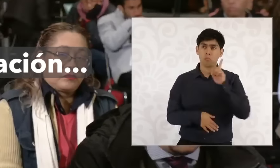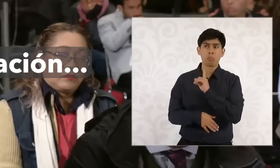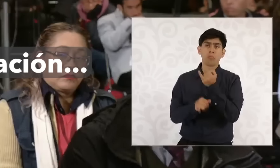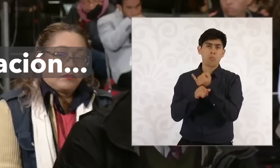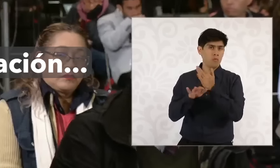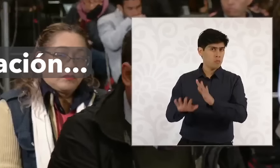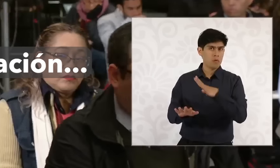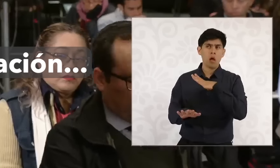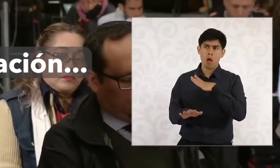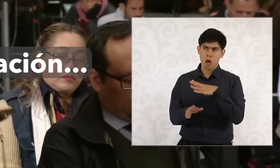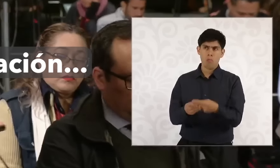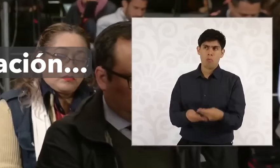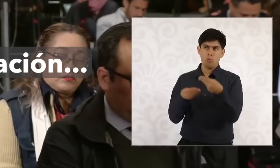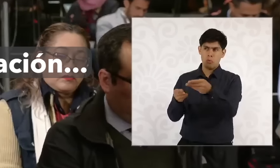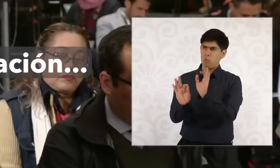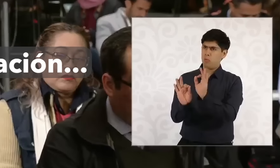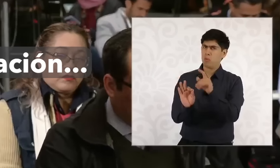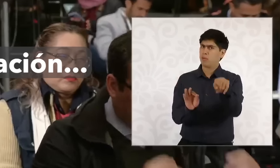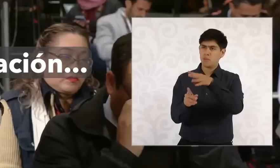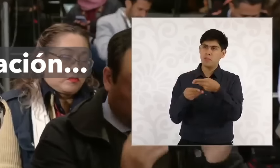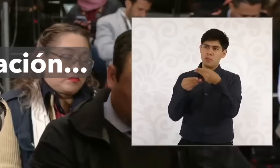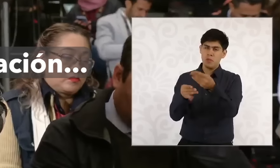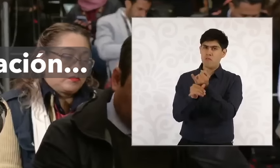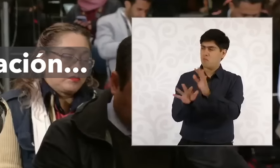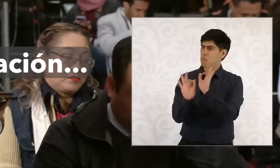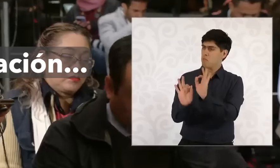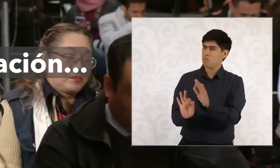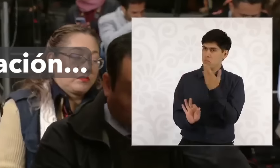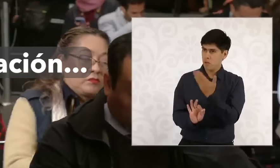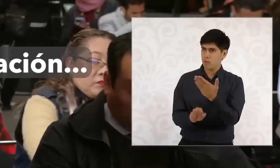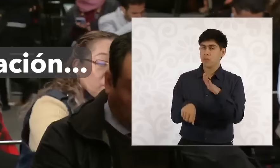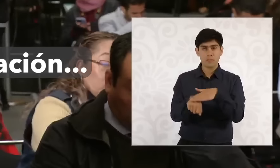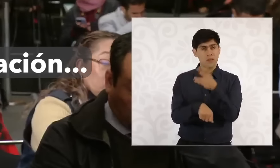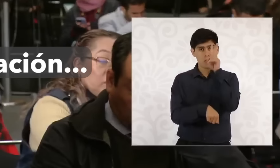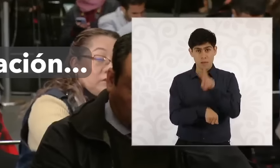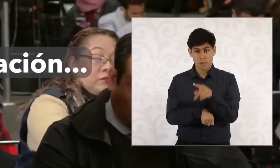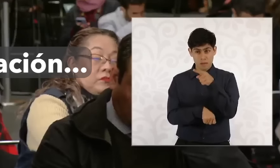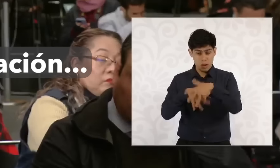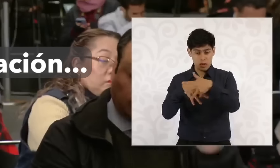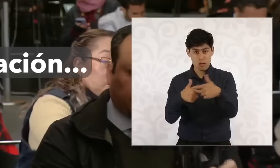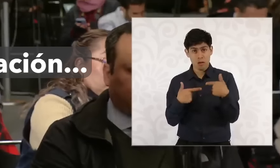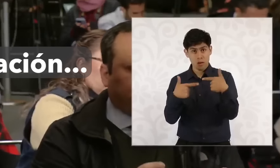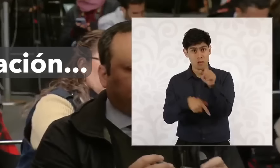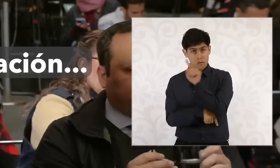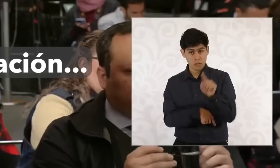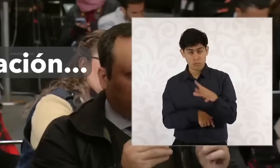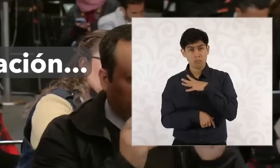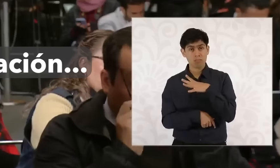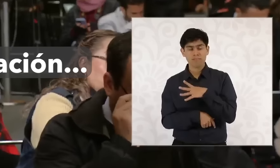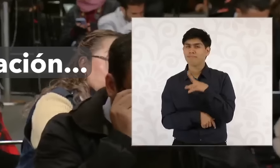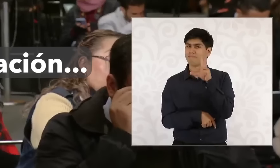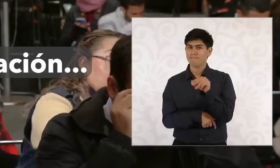presidenta. Me parece que la informaron perfectamente porque pues no fue como tal la generación Z. Más bien dicho, fue